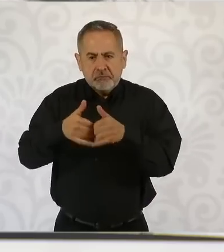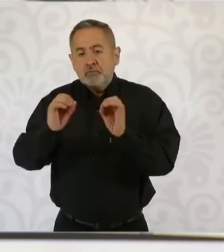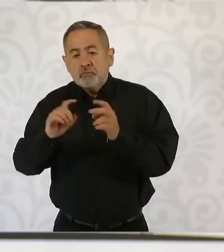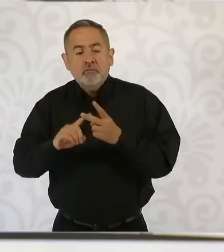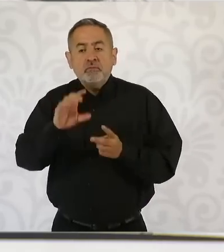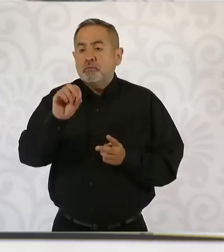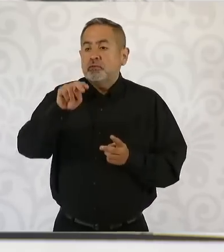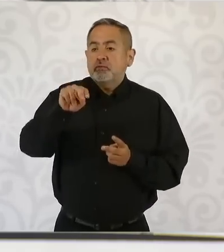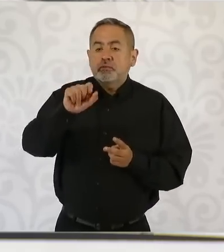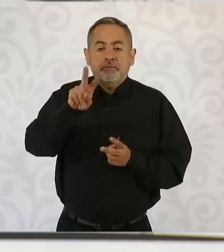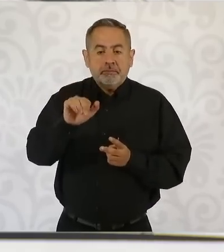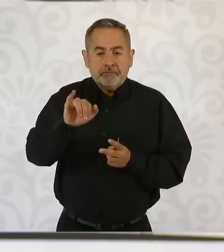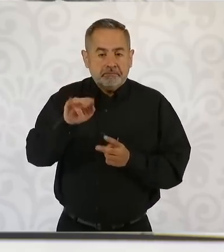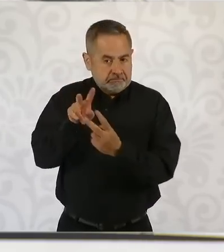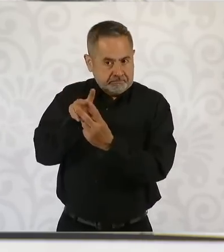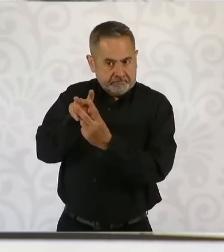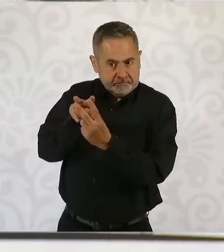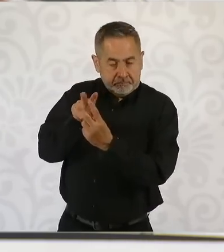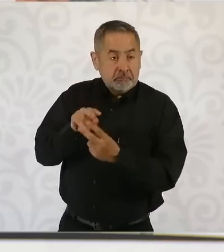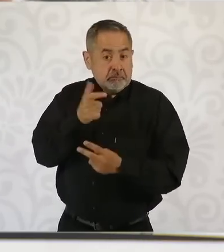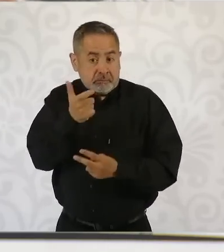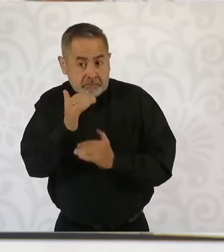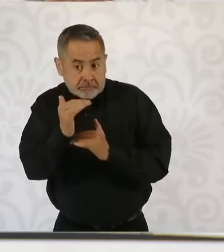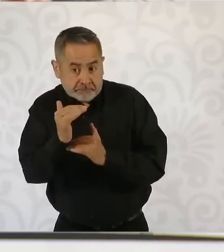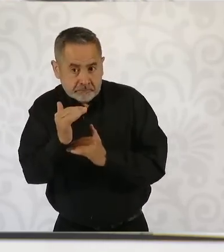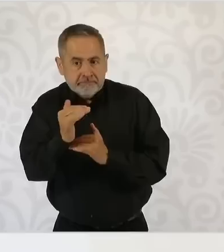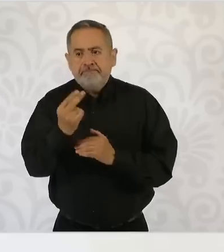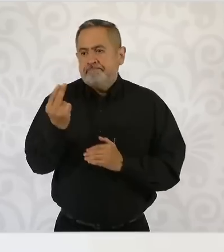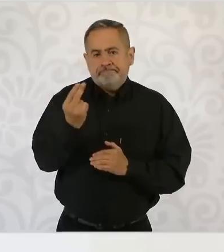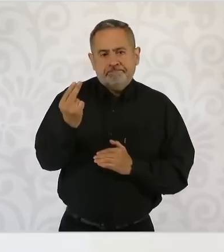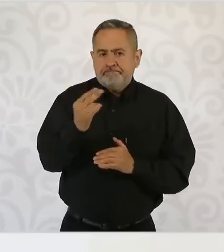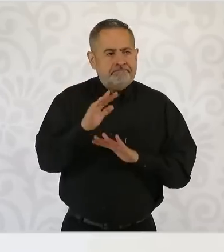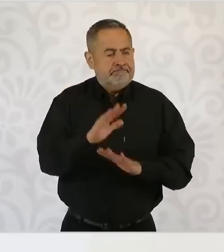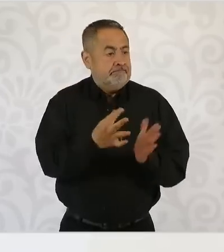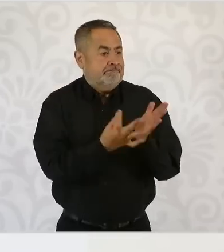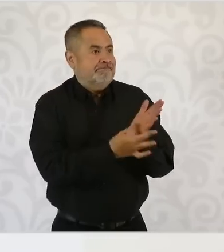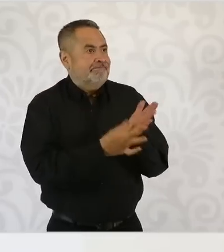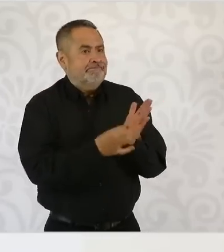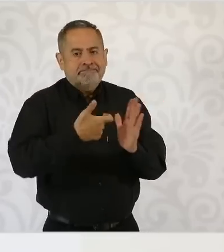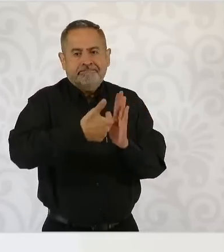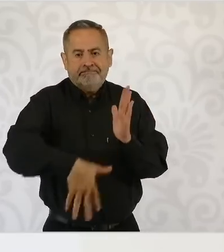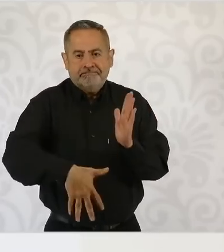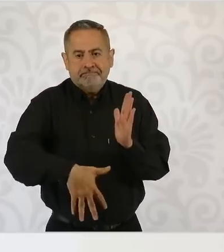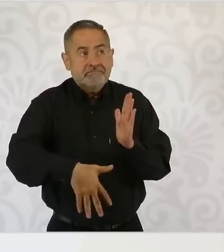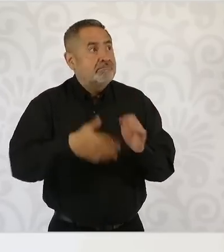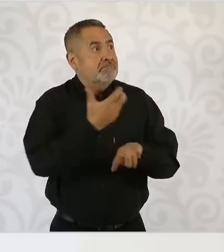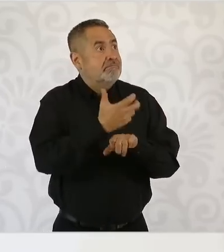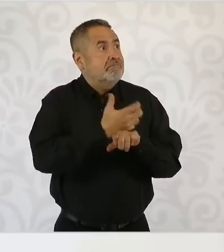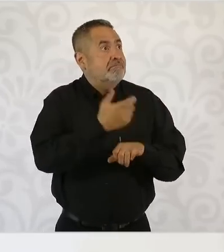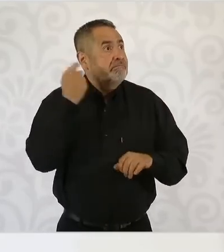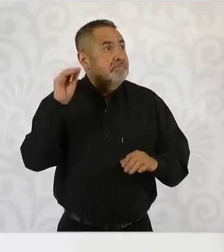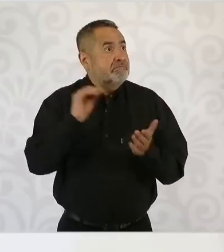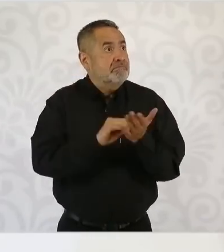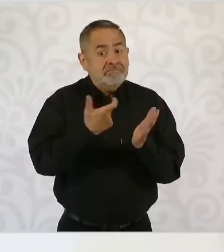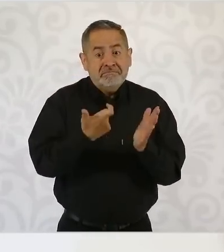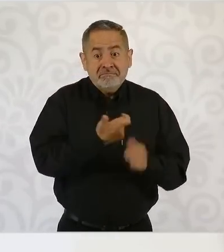Conavi. Pero para mantener este precio pues requerimos que no aumente el precio del acero y además pues buscar un precio preferencial.